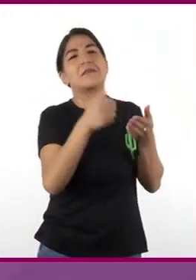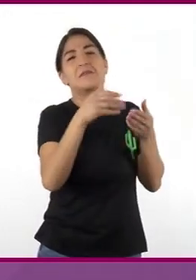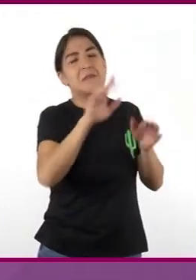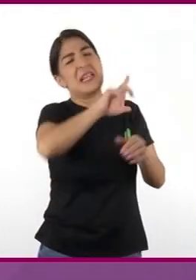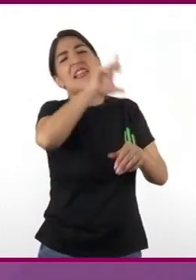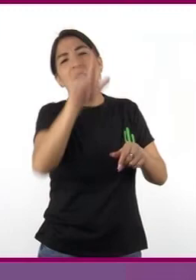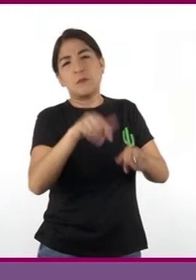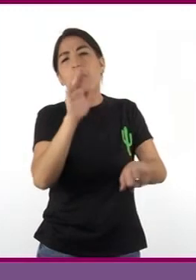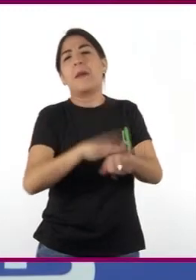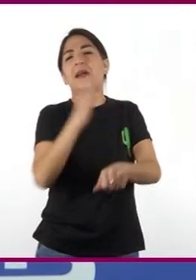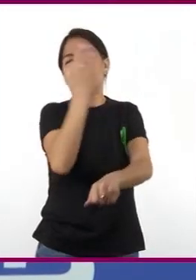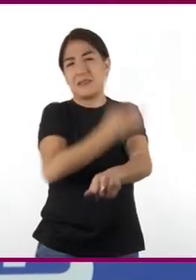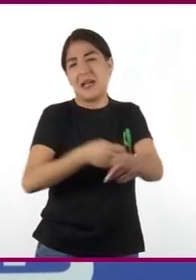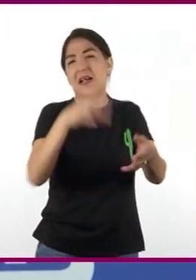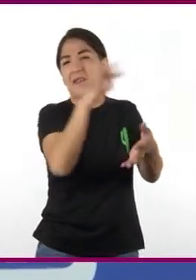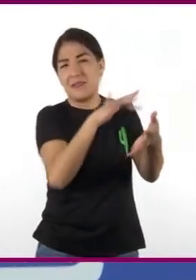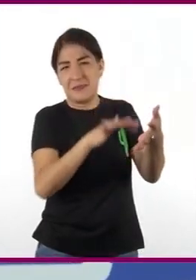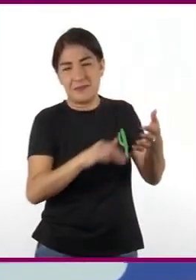tarde.